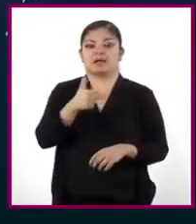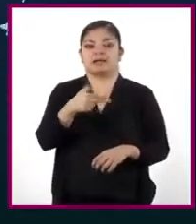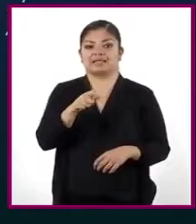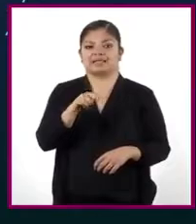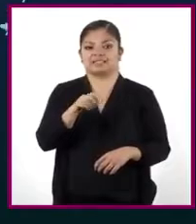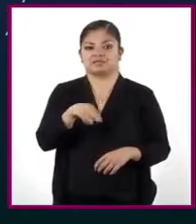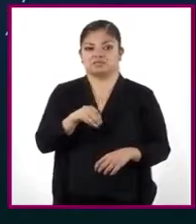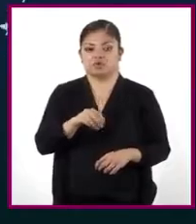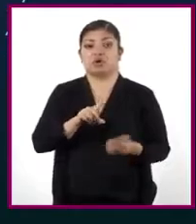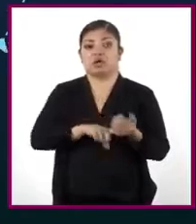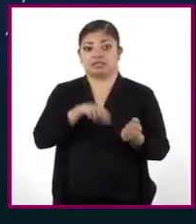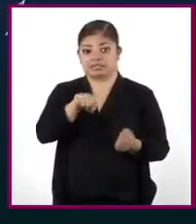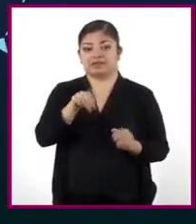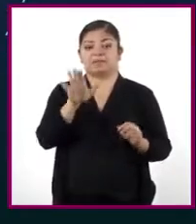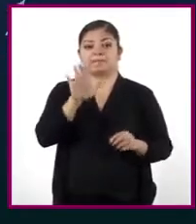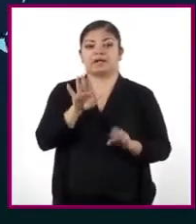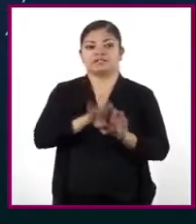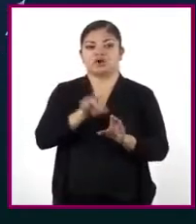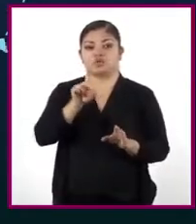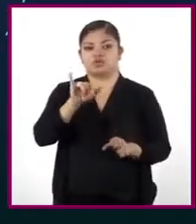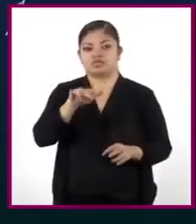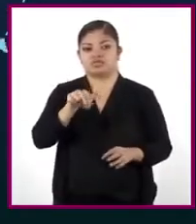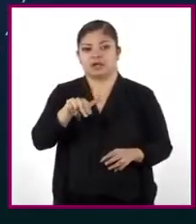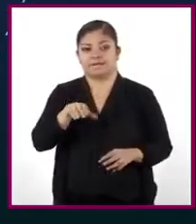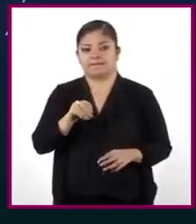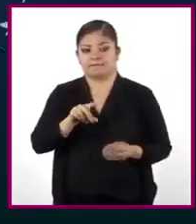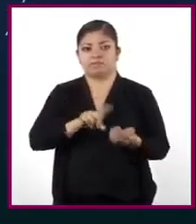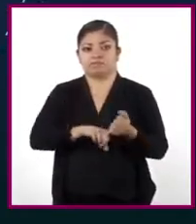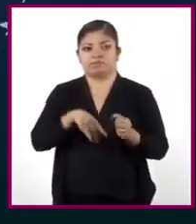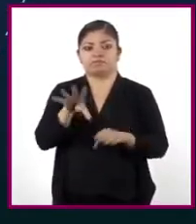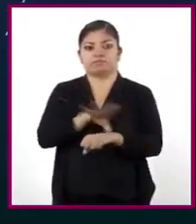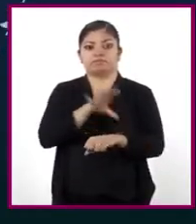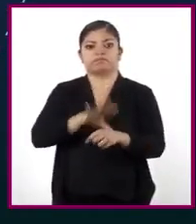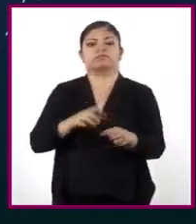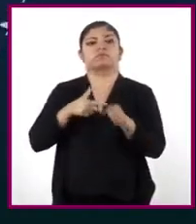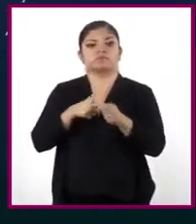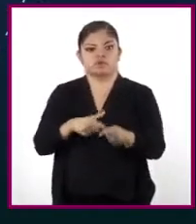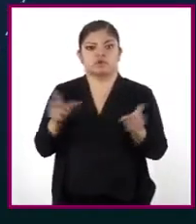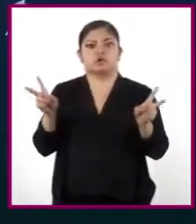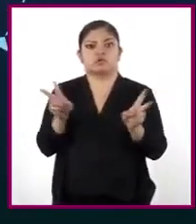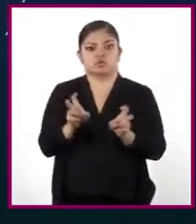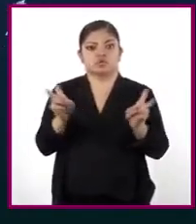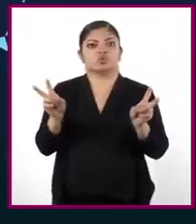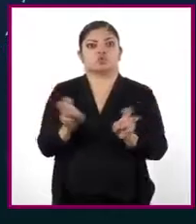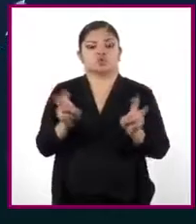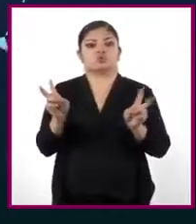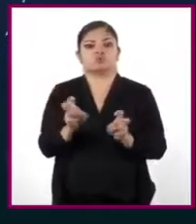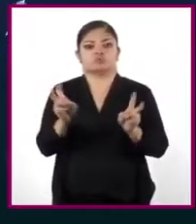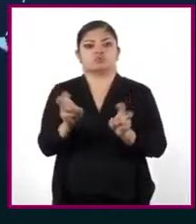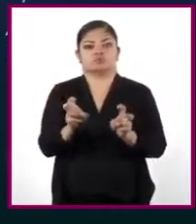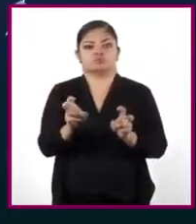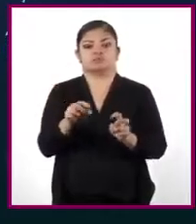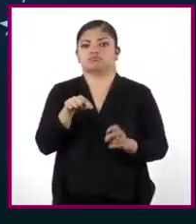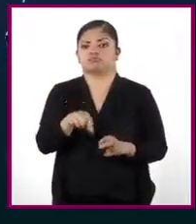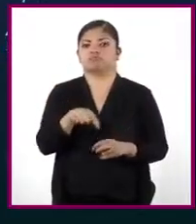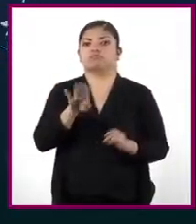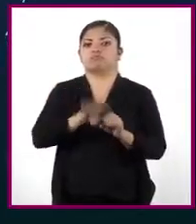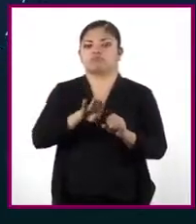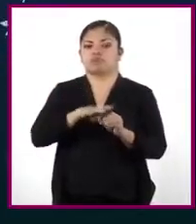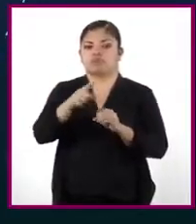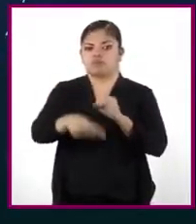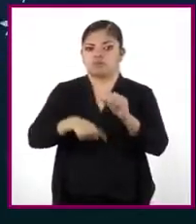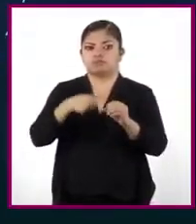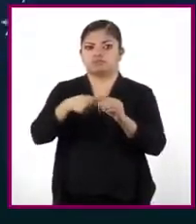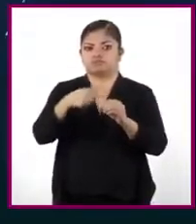dínamo, este campo produce más corrientes eléctricas que continúan induciendo el campo magnético. Esto sucede de manera cíclica una